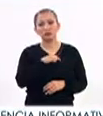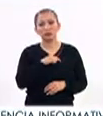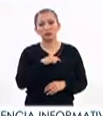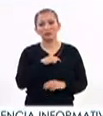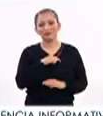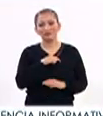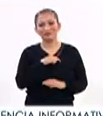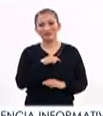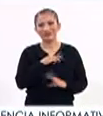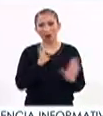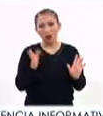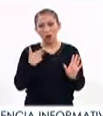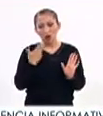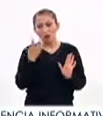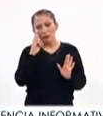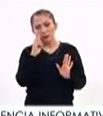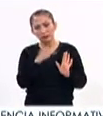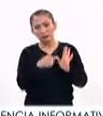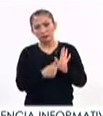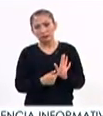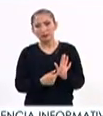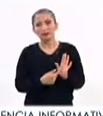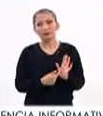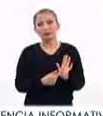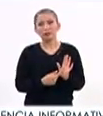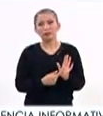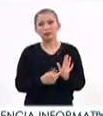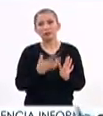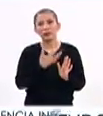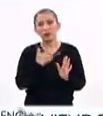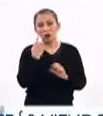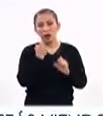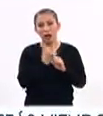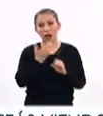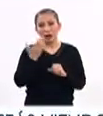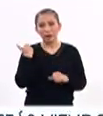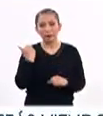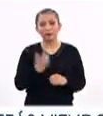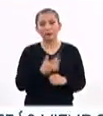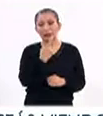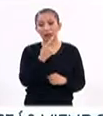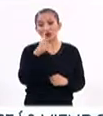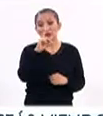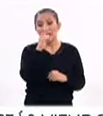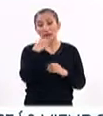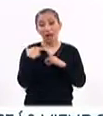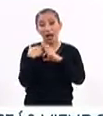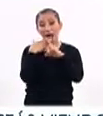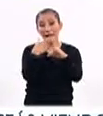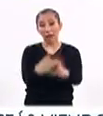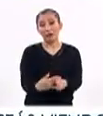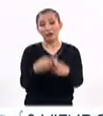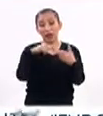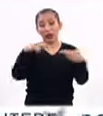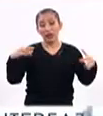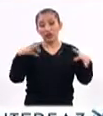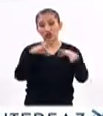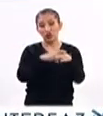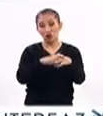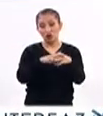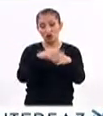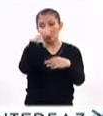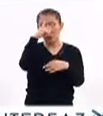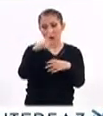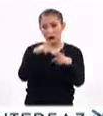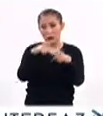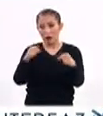ya como ha presentado, nosotros cumplimos el año pasado 130 aniversario de relaciones diplomáticas,